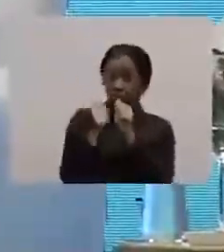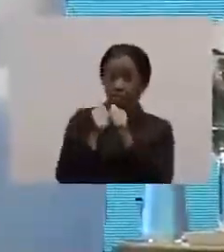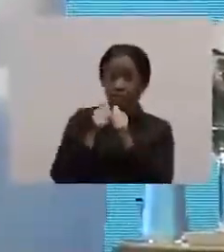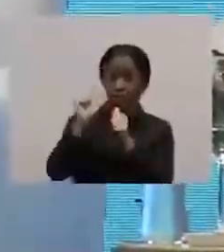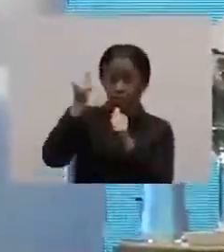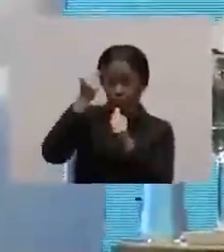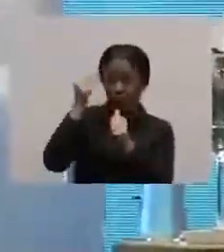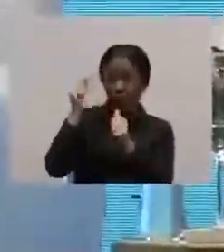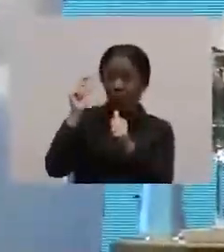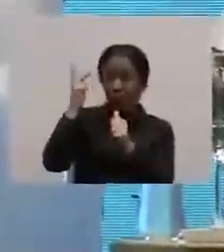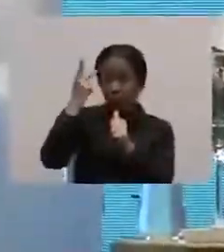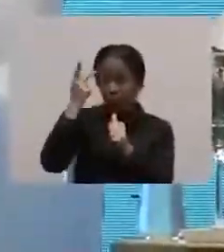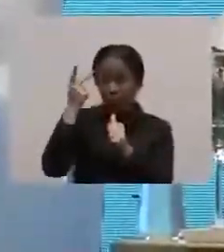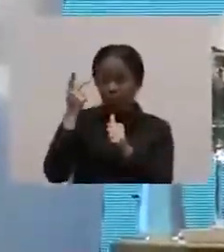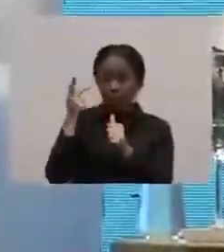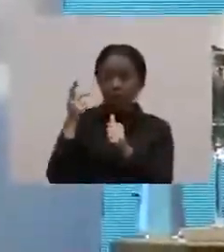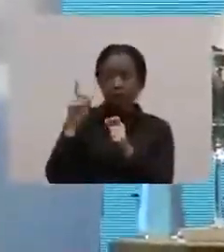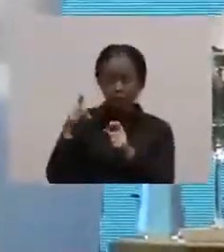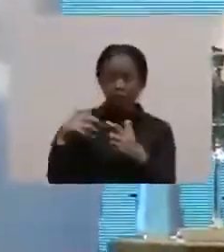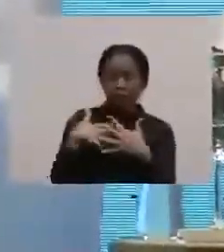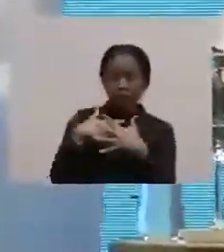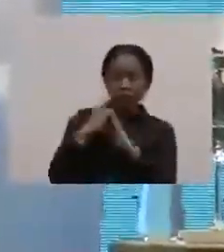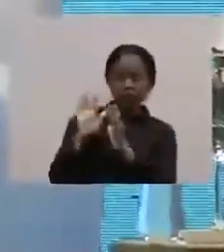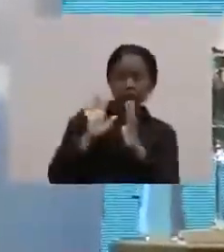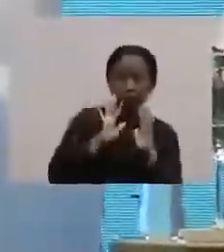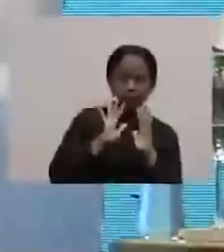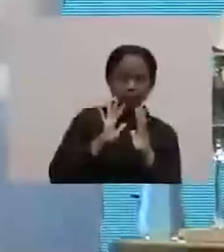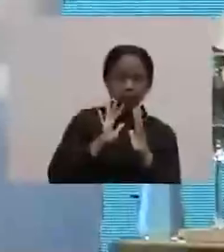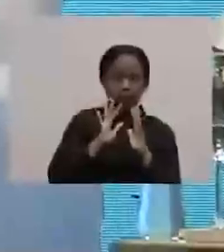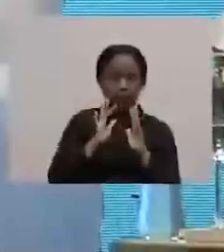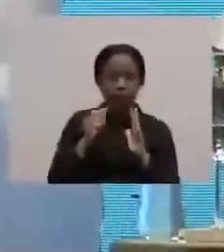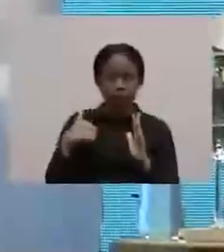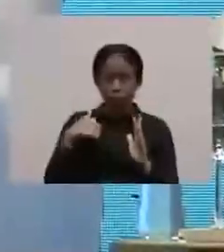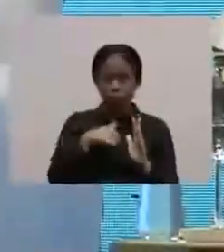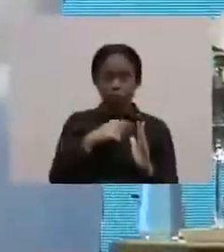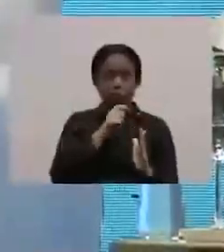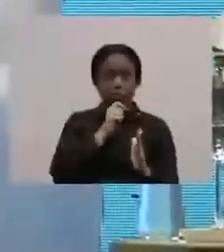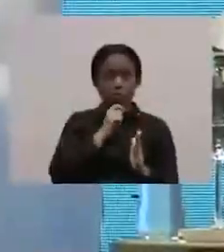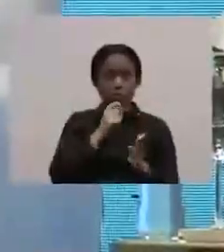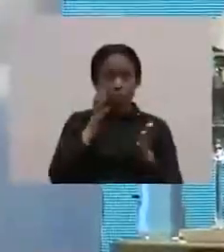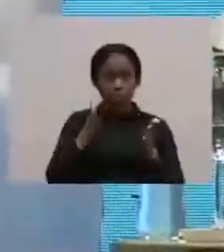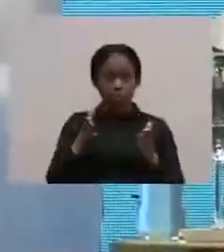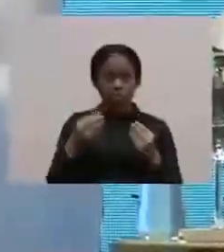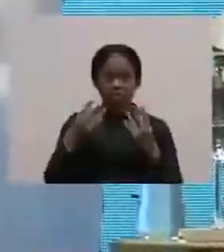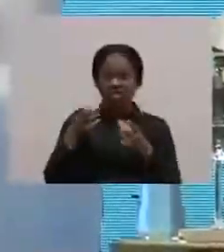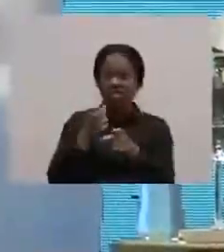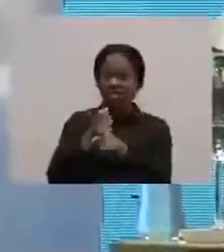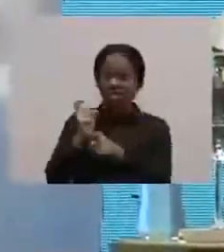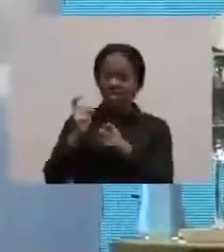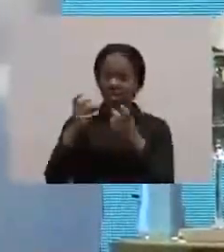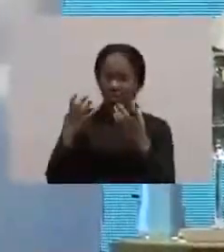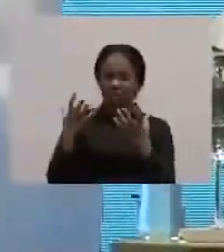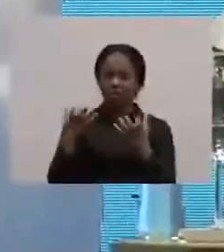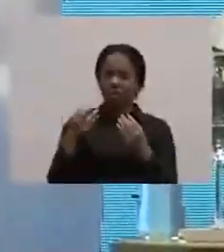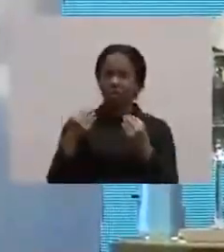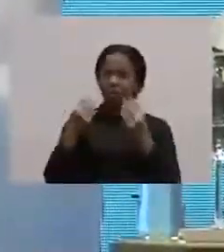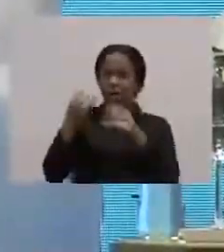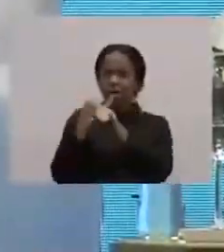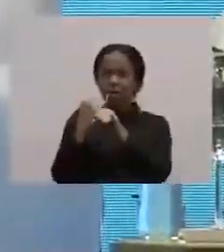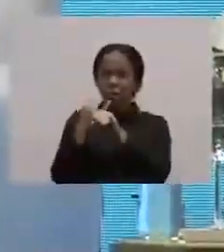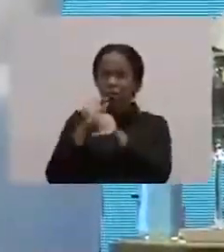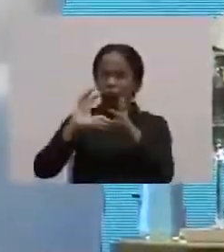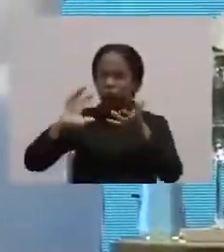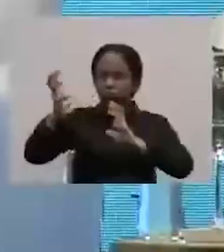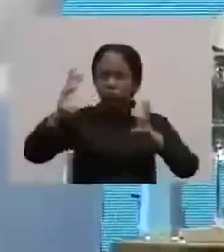Nos reímos un poco, pero esa es la realidad. No dañamos gobierno, nosotros no dañamos instituciones. Es más,